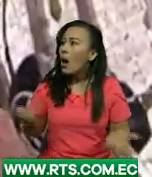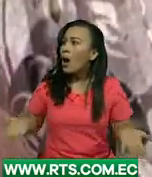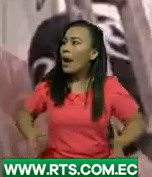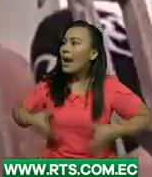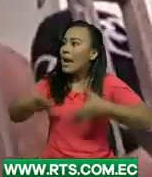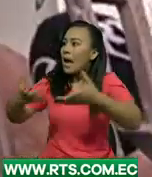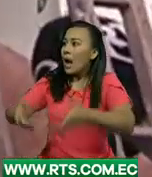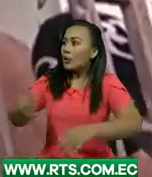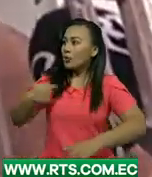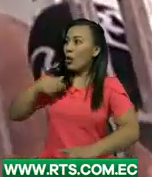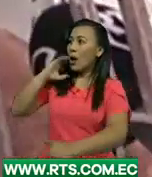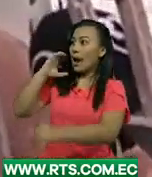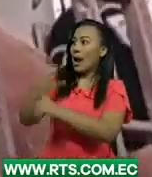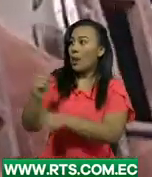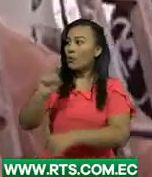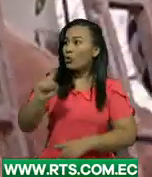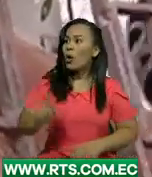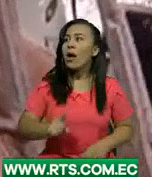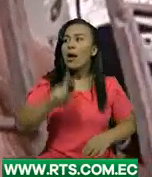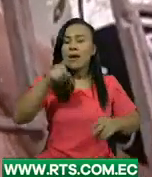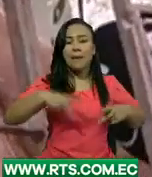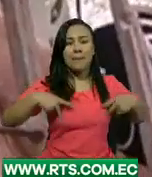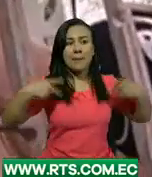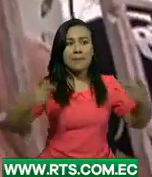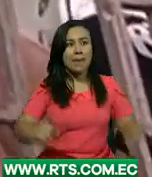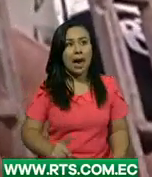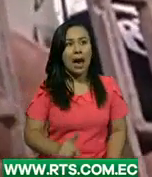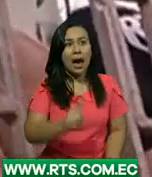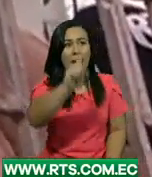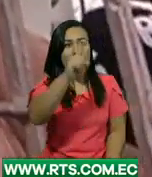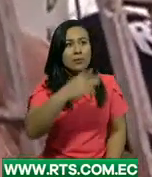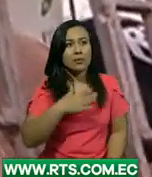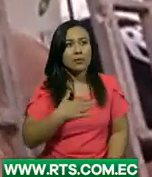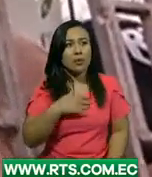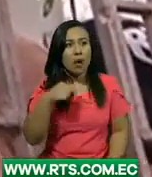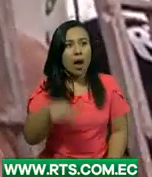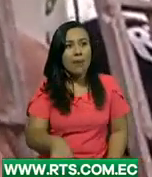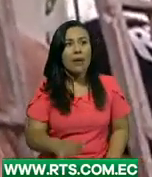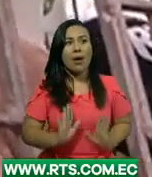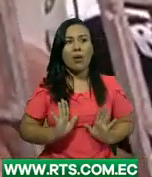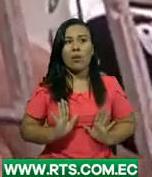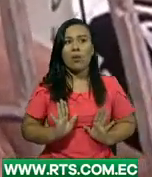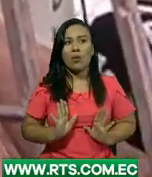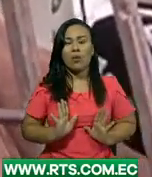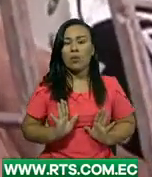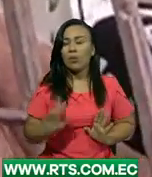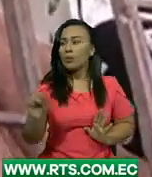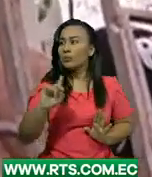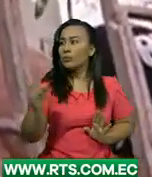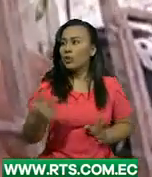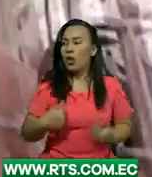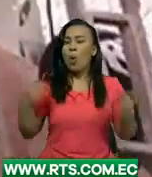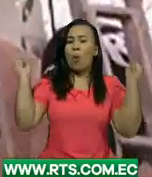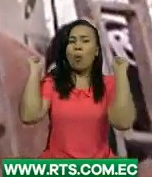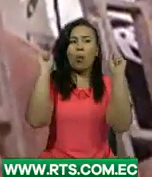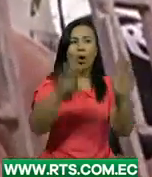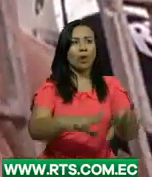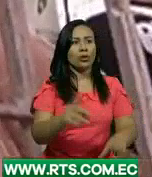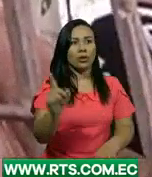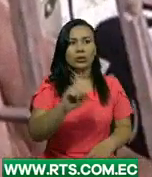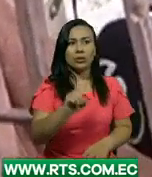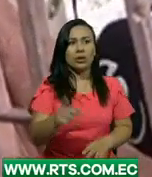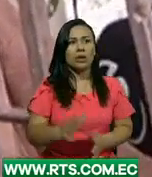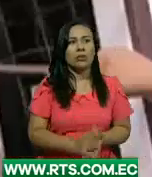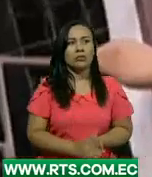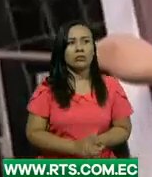sabía. Ella vive ahí abajo. ¿Su hermana? Mi hermana vive ahí abajo, señor. No es que después le botaba el cadáver, no, que ha viajado al